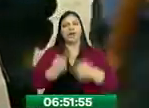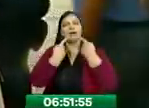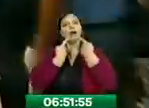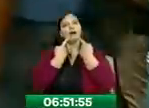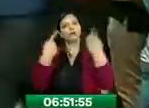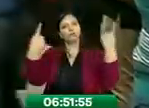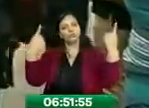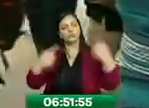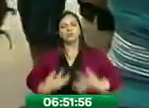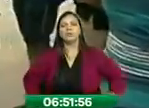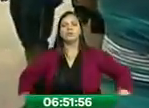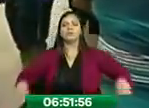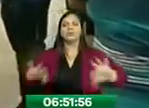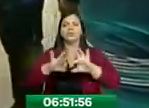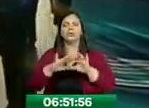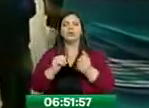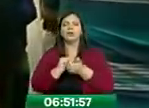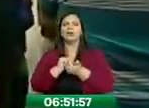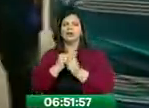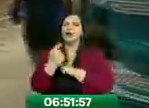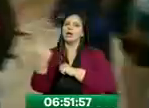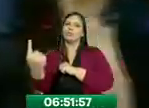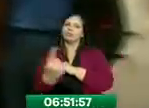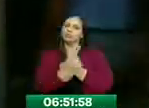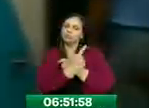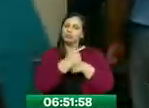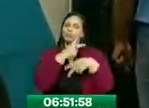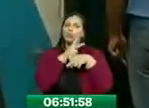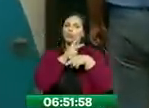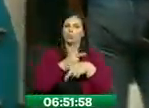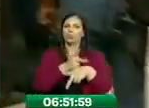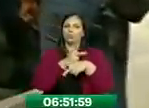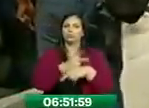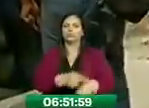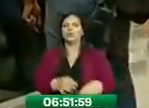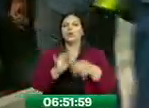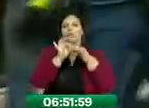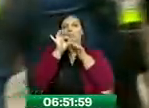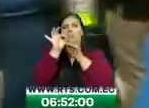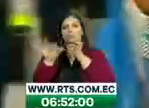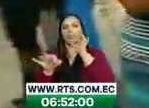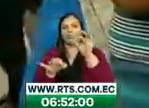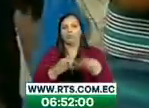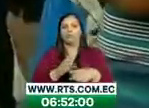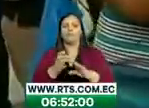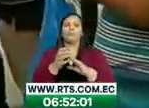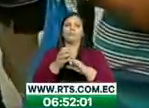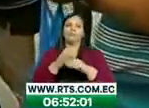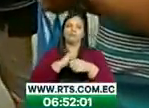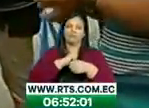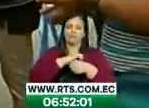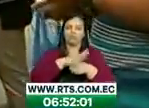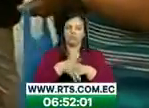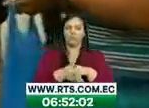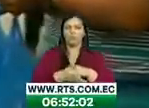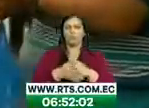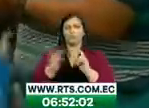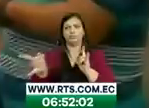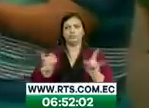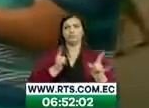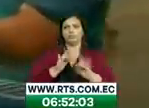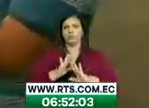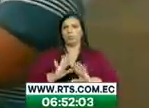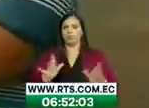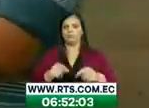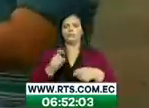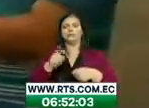pertinentes para evitar el contagio del COVID-19. Utilización de guantes, mascarillas, gel, alcohol,